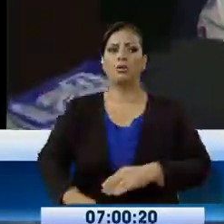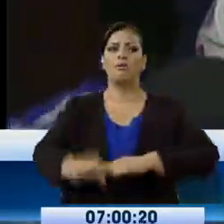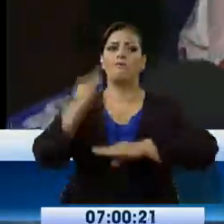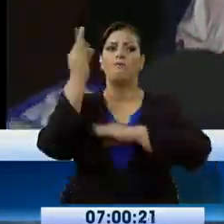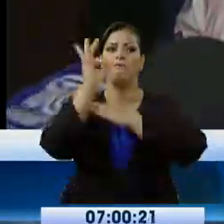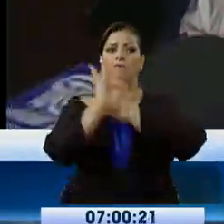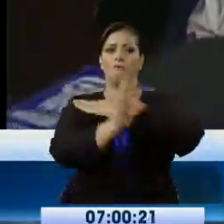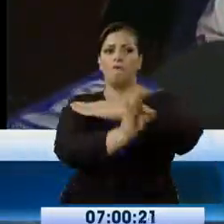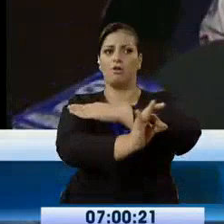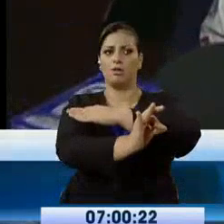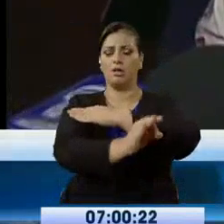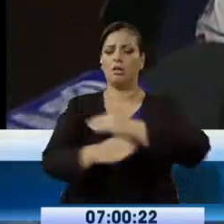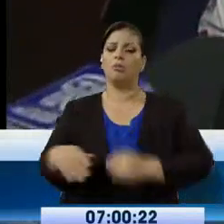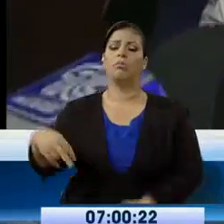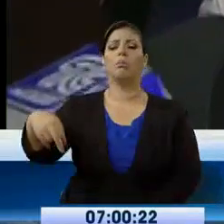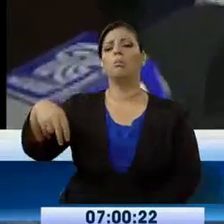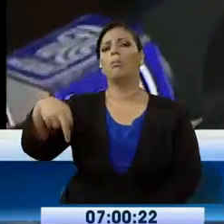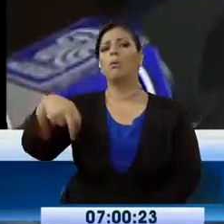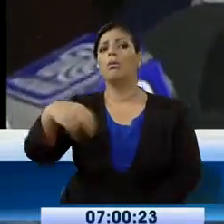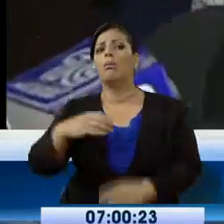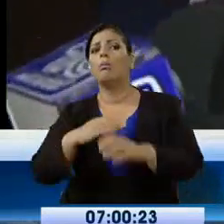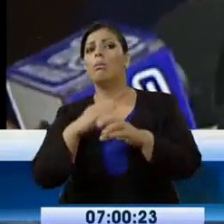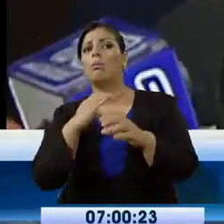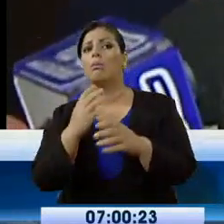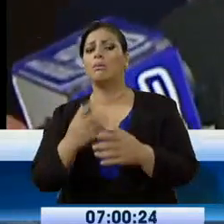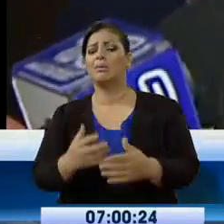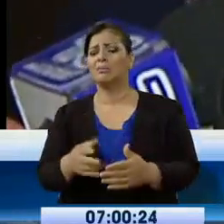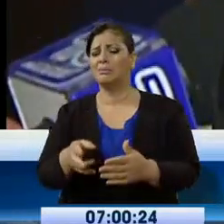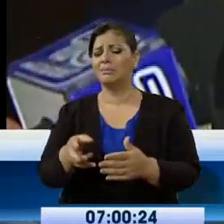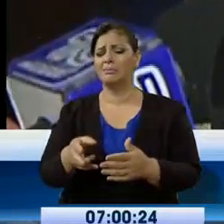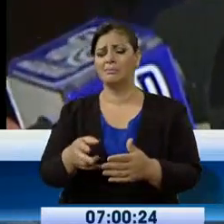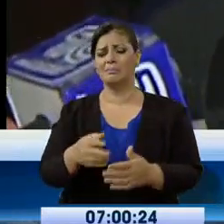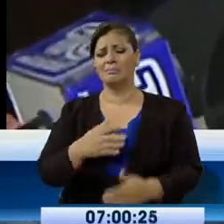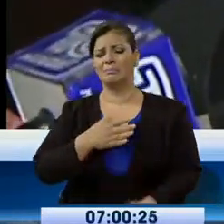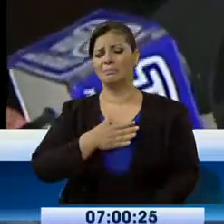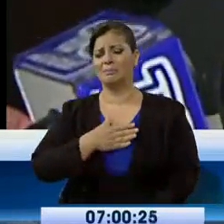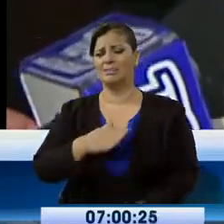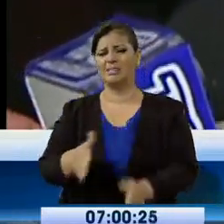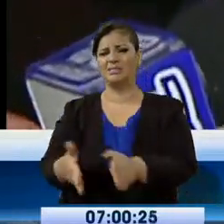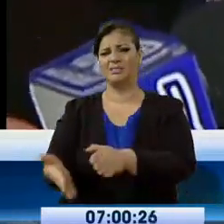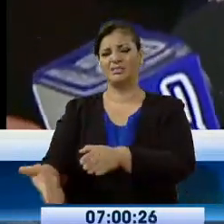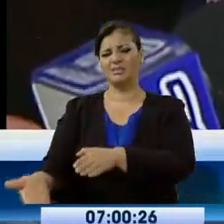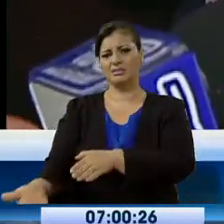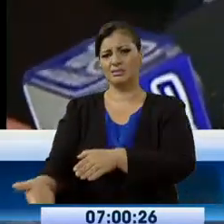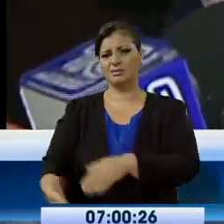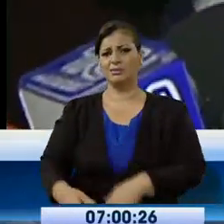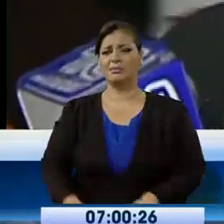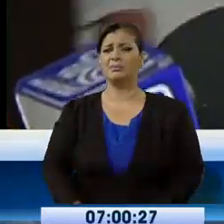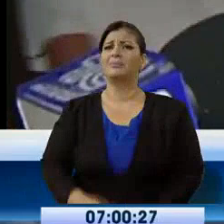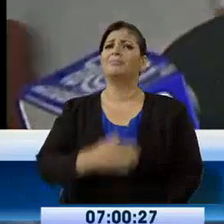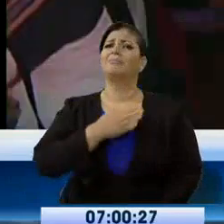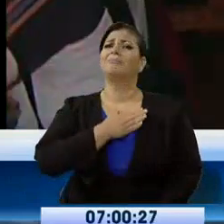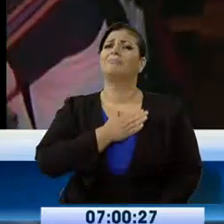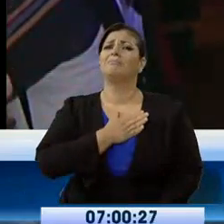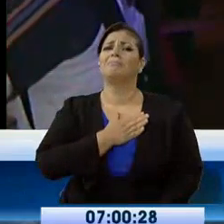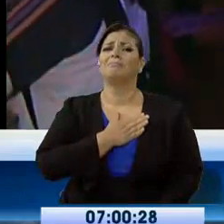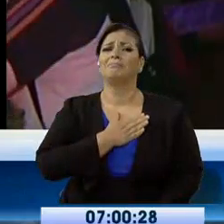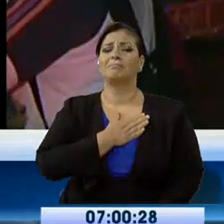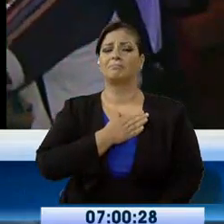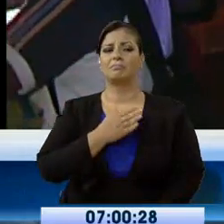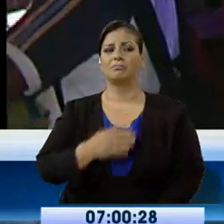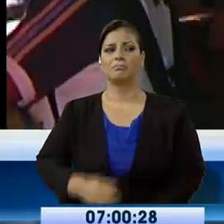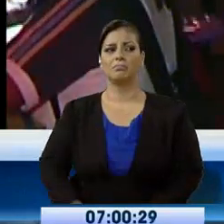Queremos justicia porque es un ser humano, de un perro que ha muerto, por el amor de Dios. La vida es muy,